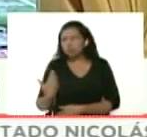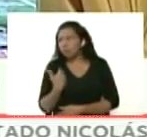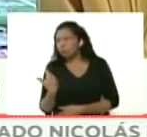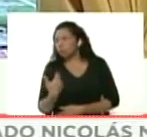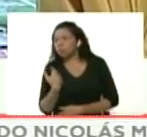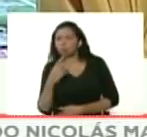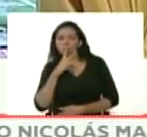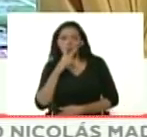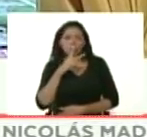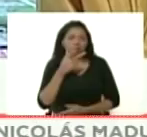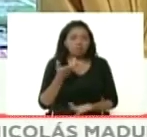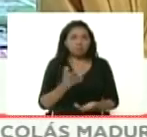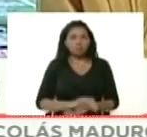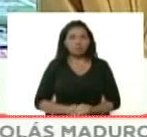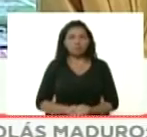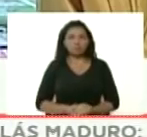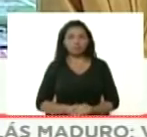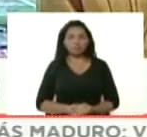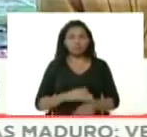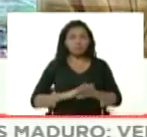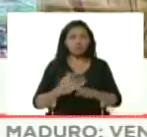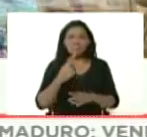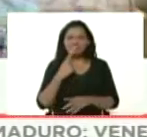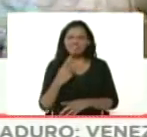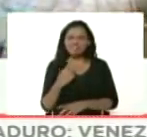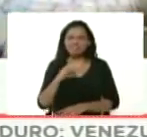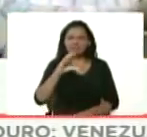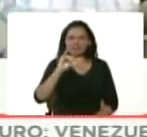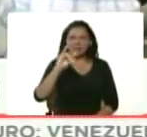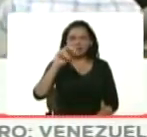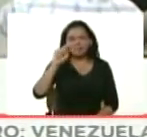Caín. Porque dicen las de Caín.